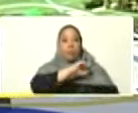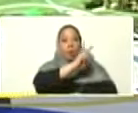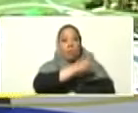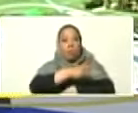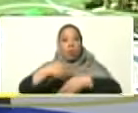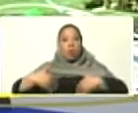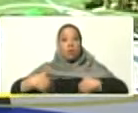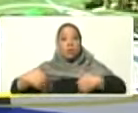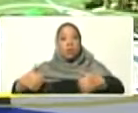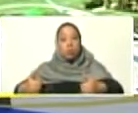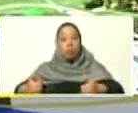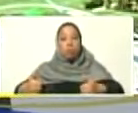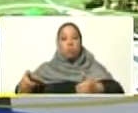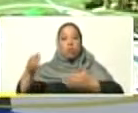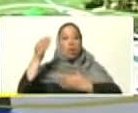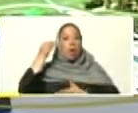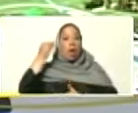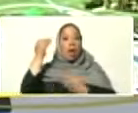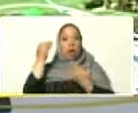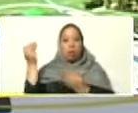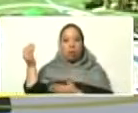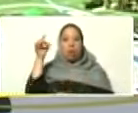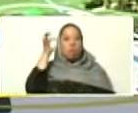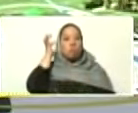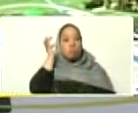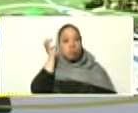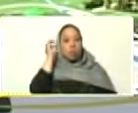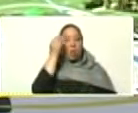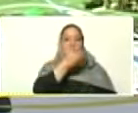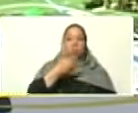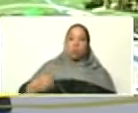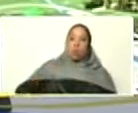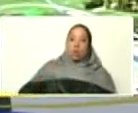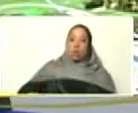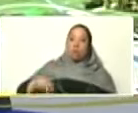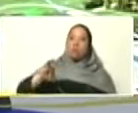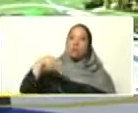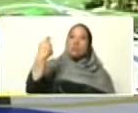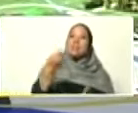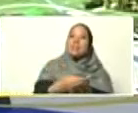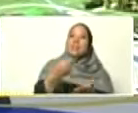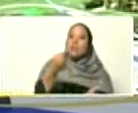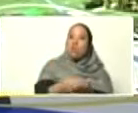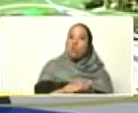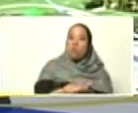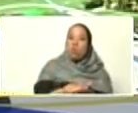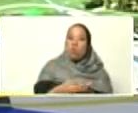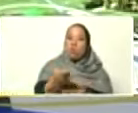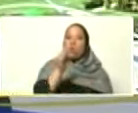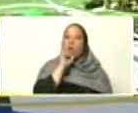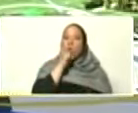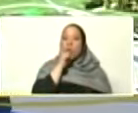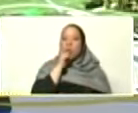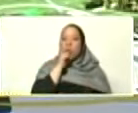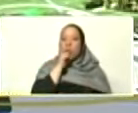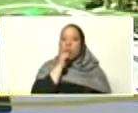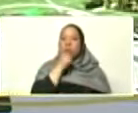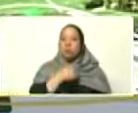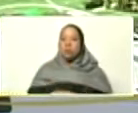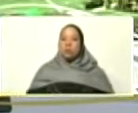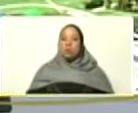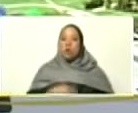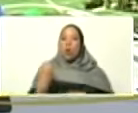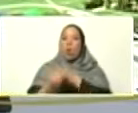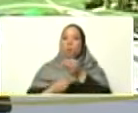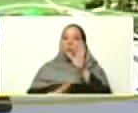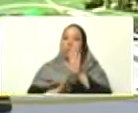Salud y presidenta del Instituto Venezolano de los Seguros Sociales, me dijera cómo se desarrolló